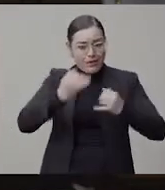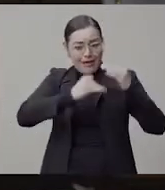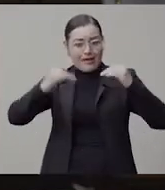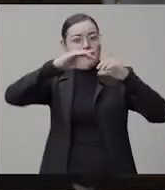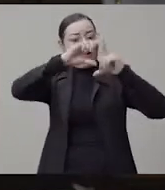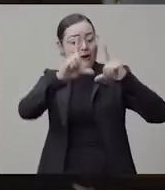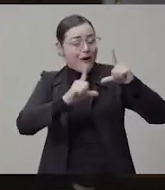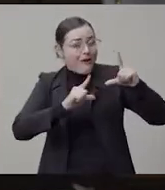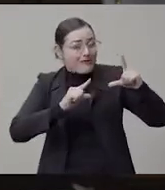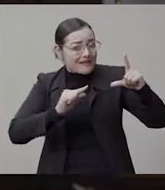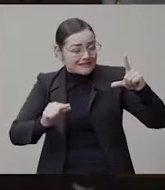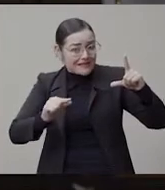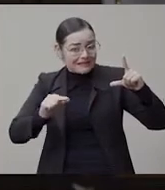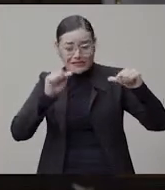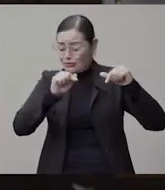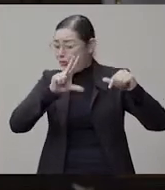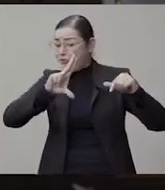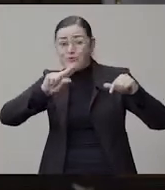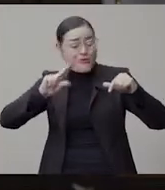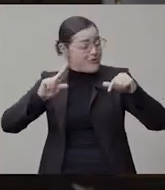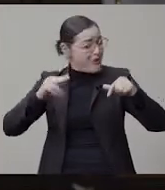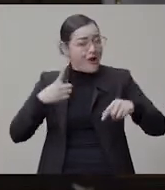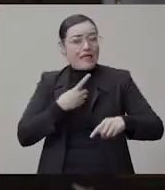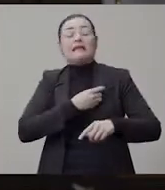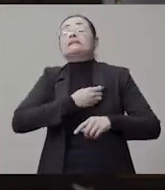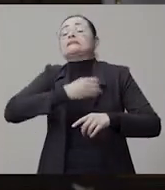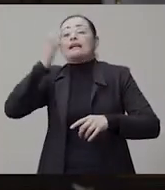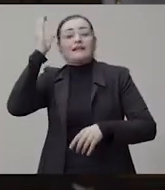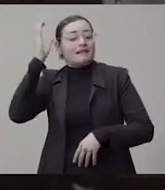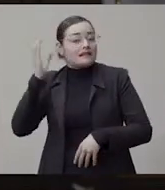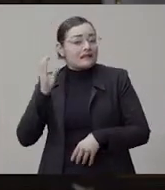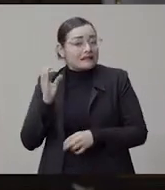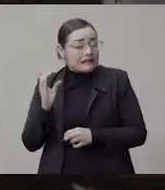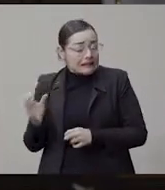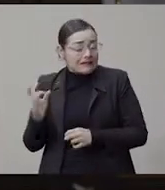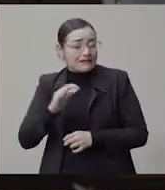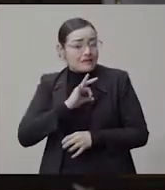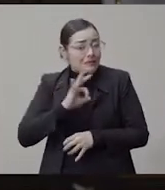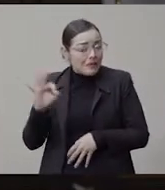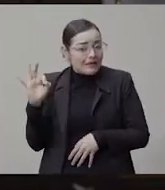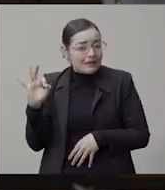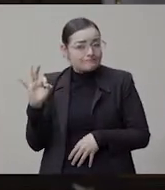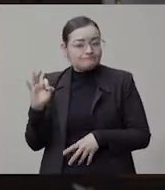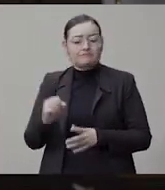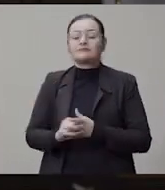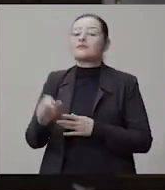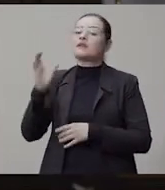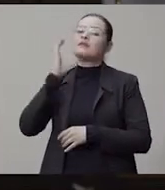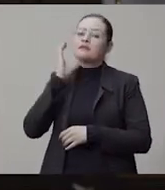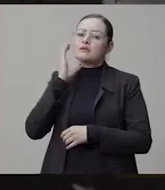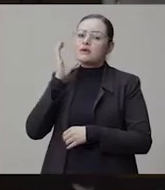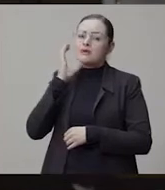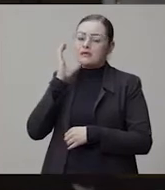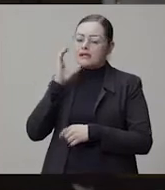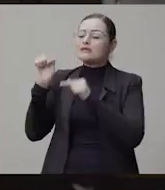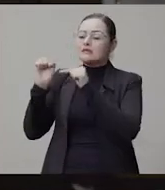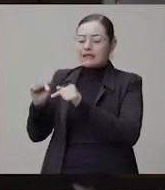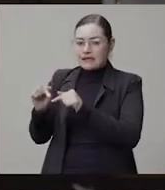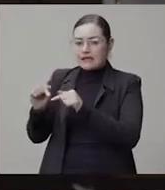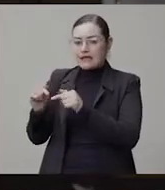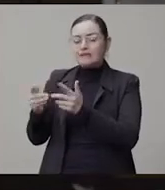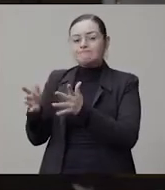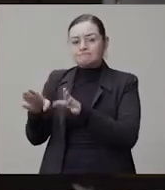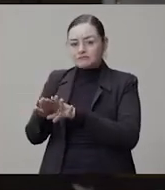es un delito y más aún continuará el diferendo en y con el congreso